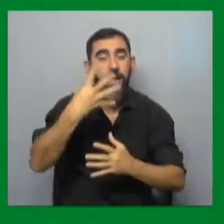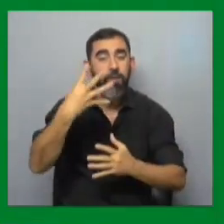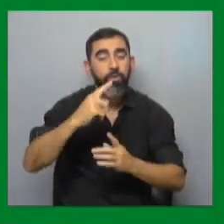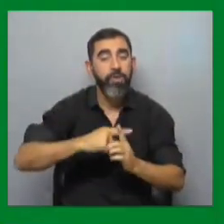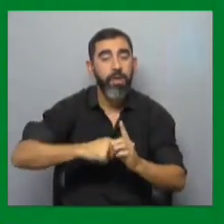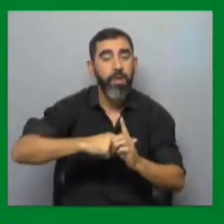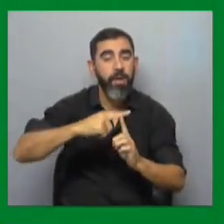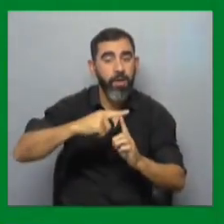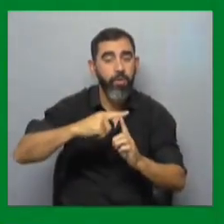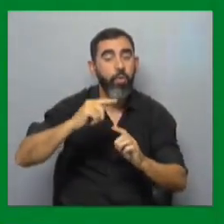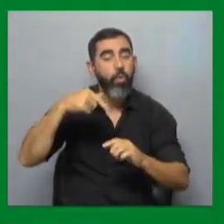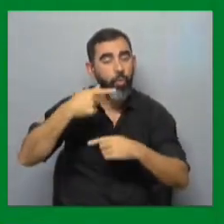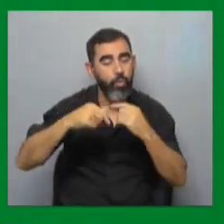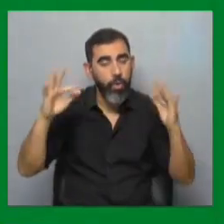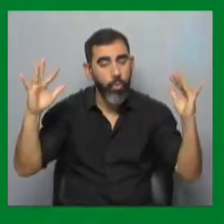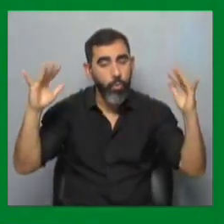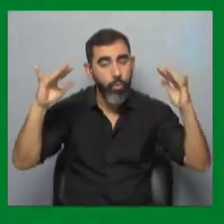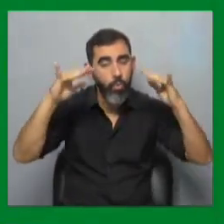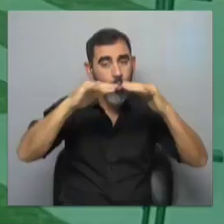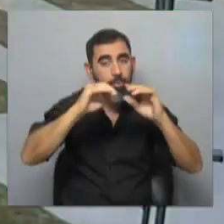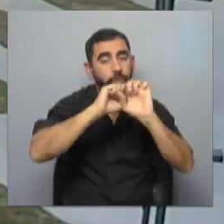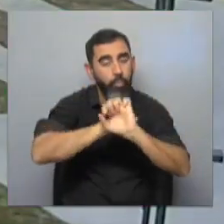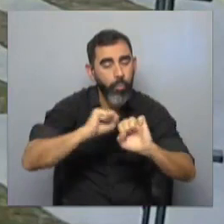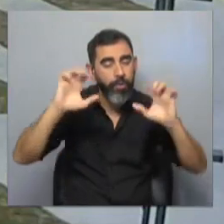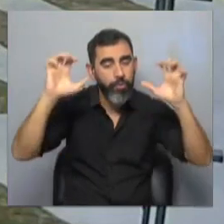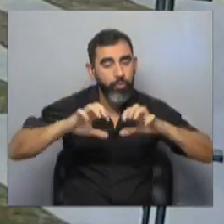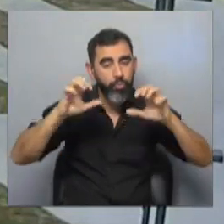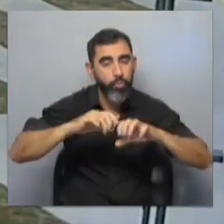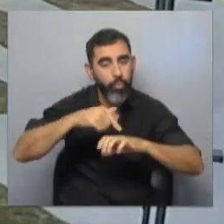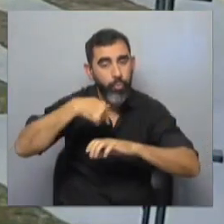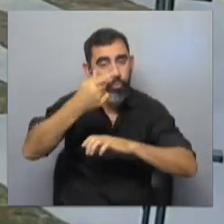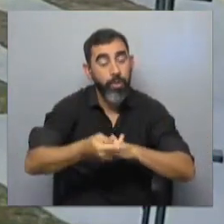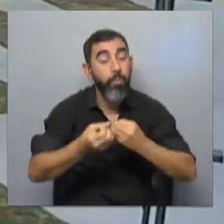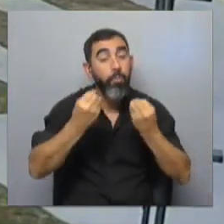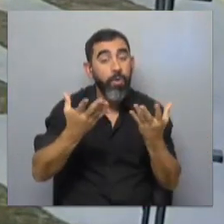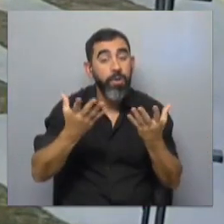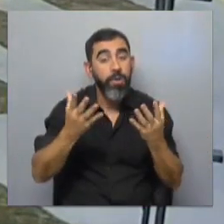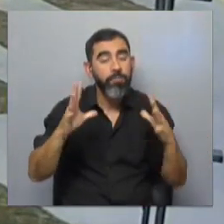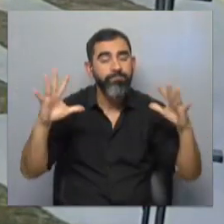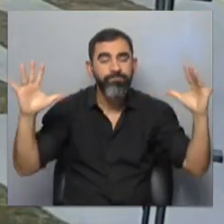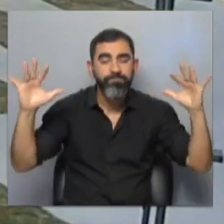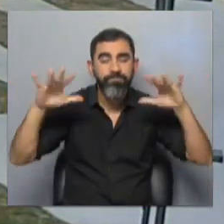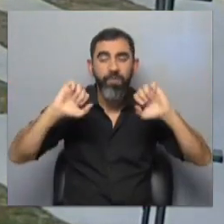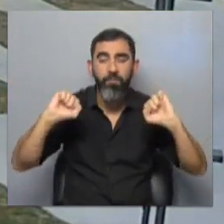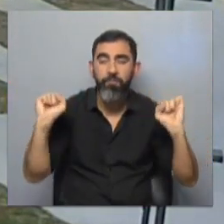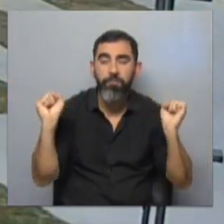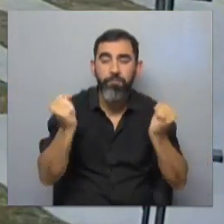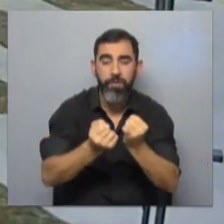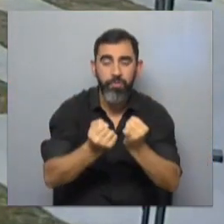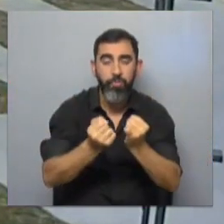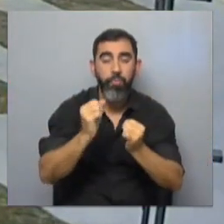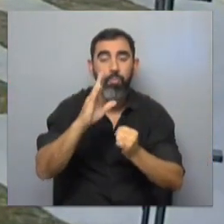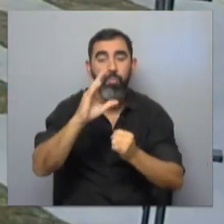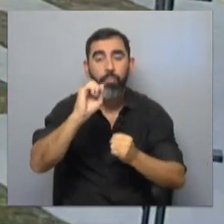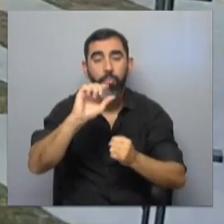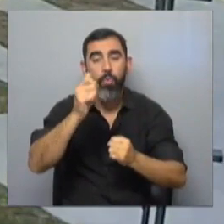grados y va a seguir nuboso, cubierto con probables precipitaciones debido al ingreso de una masa de aire frío de origen